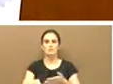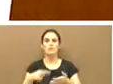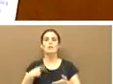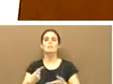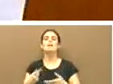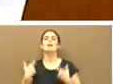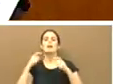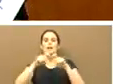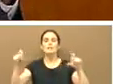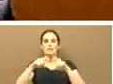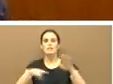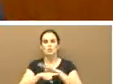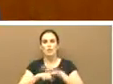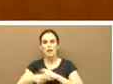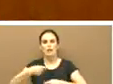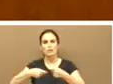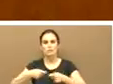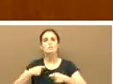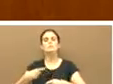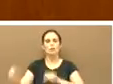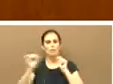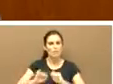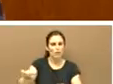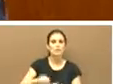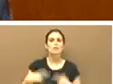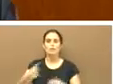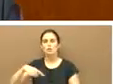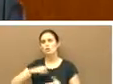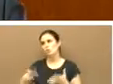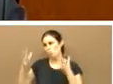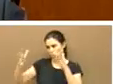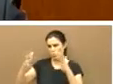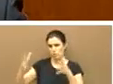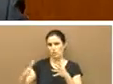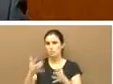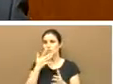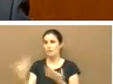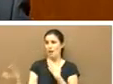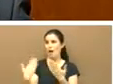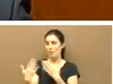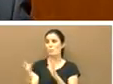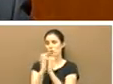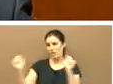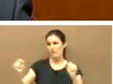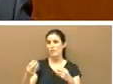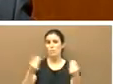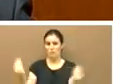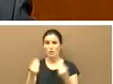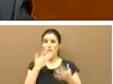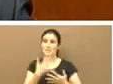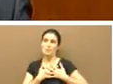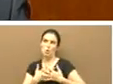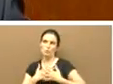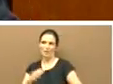han hecho en defensa del comercio extremeño y les hacemos una recomendación. Hablando se entiende la gente cuando hay voluntad de